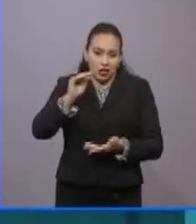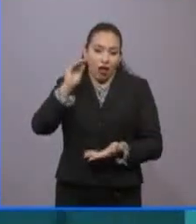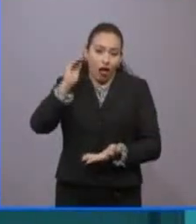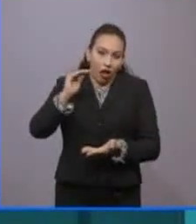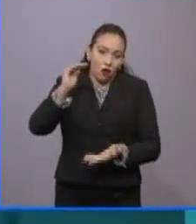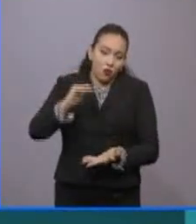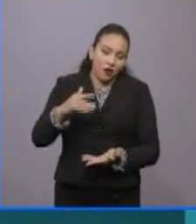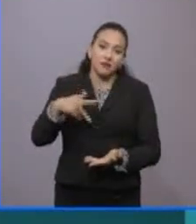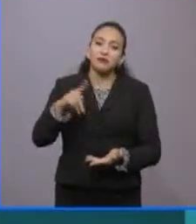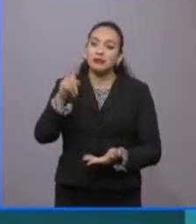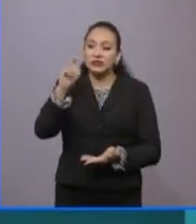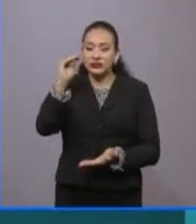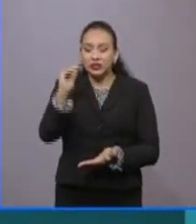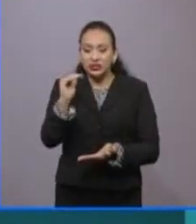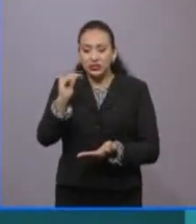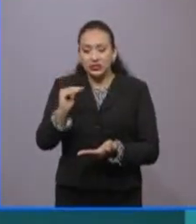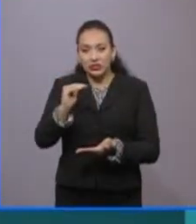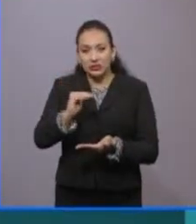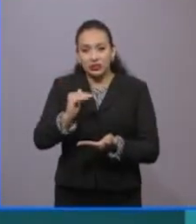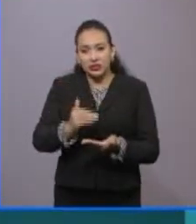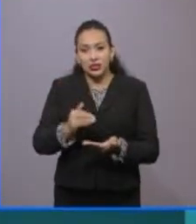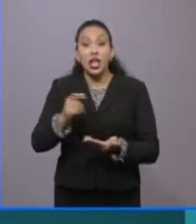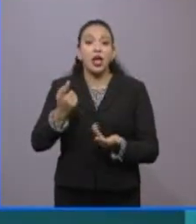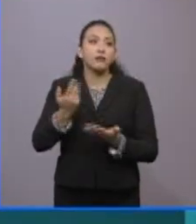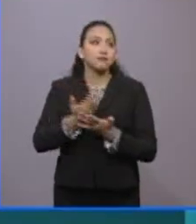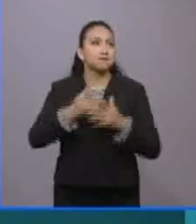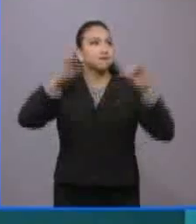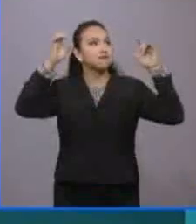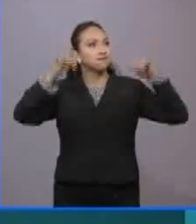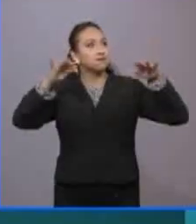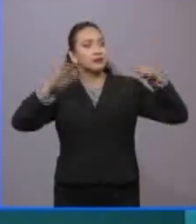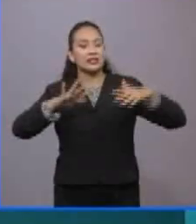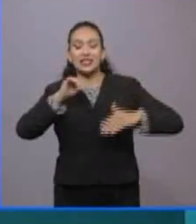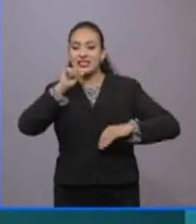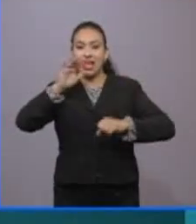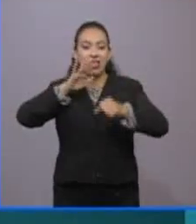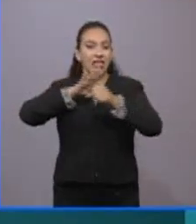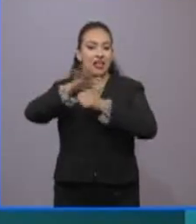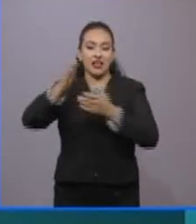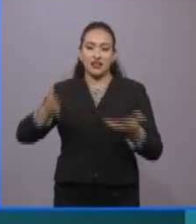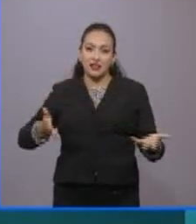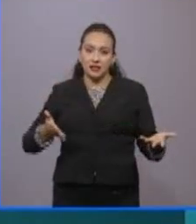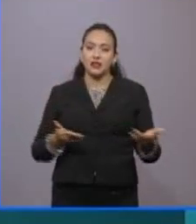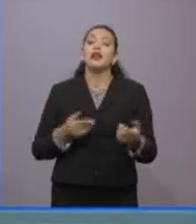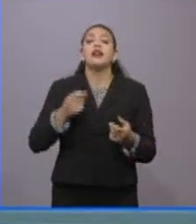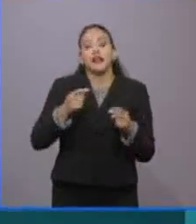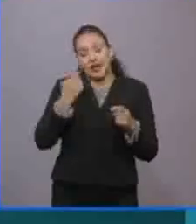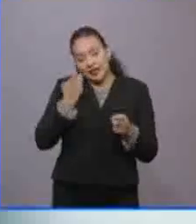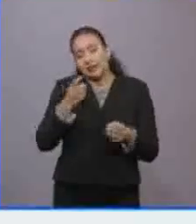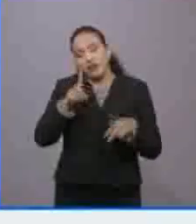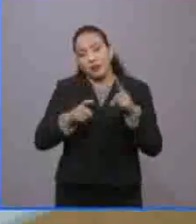se puede captar, y eso tiene que ver con cuestiones de uso, pero también climáticas.